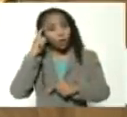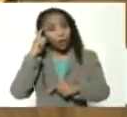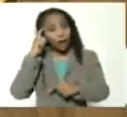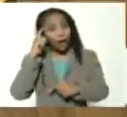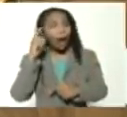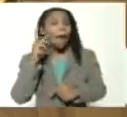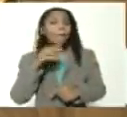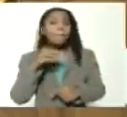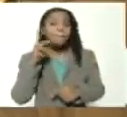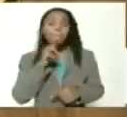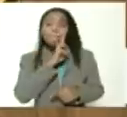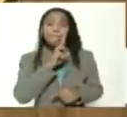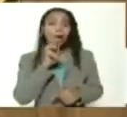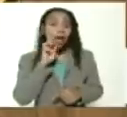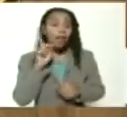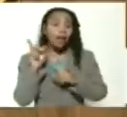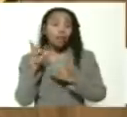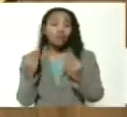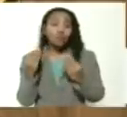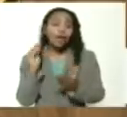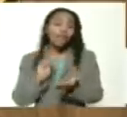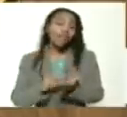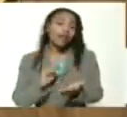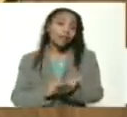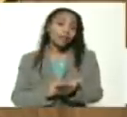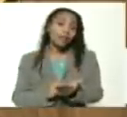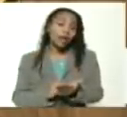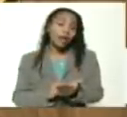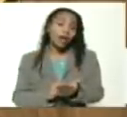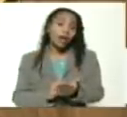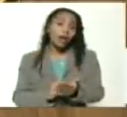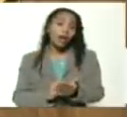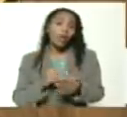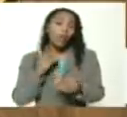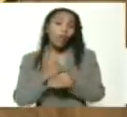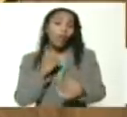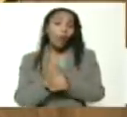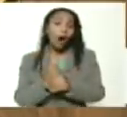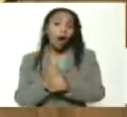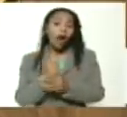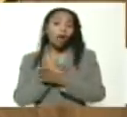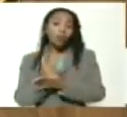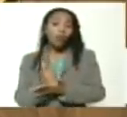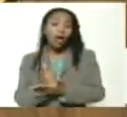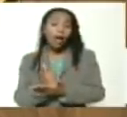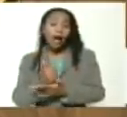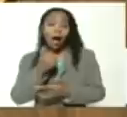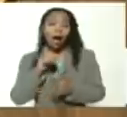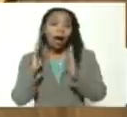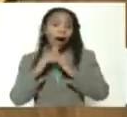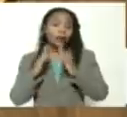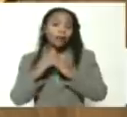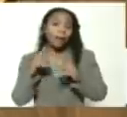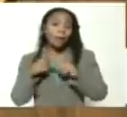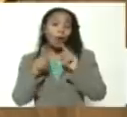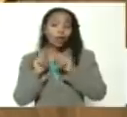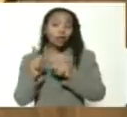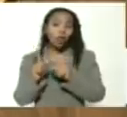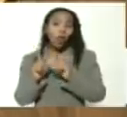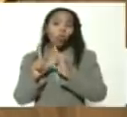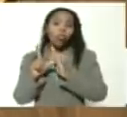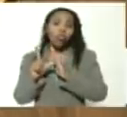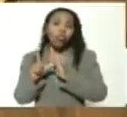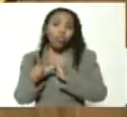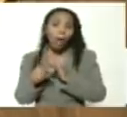madre, muchas veces es también sostén de hogar, y frente a hechos como este no puede haber retardo